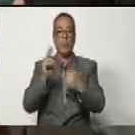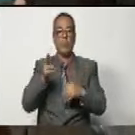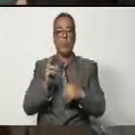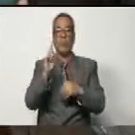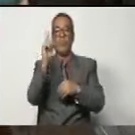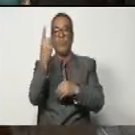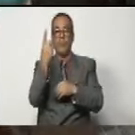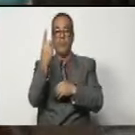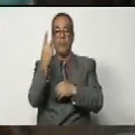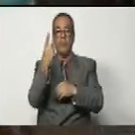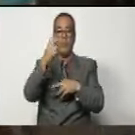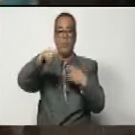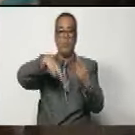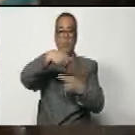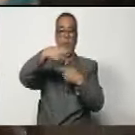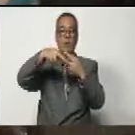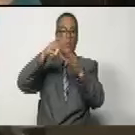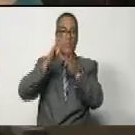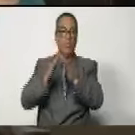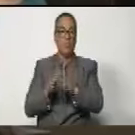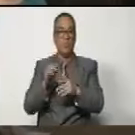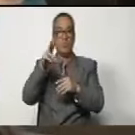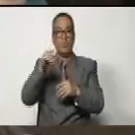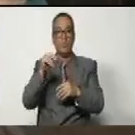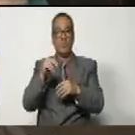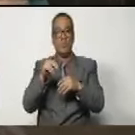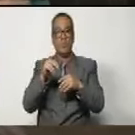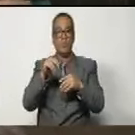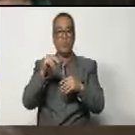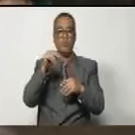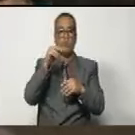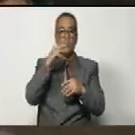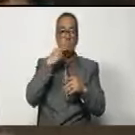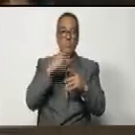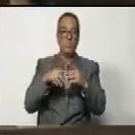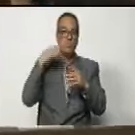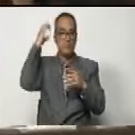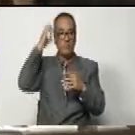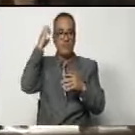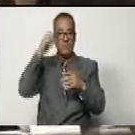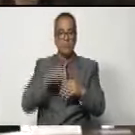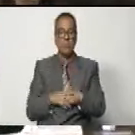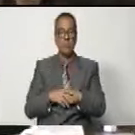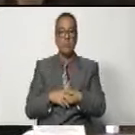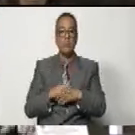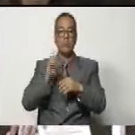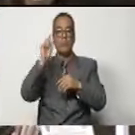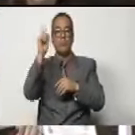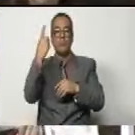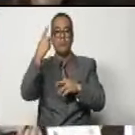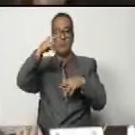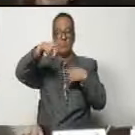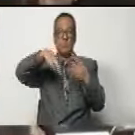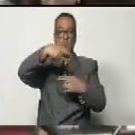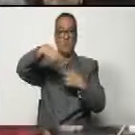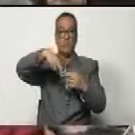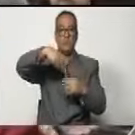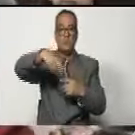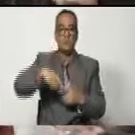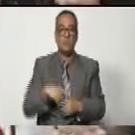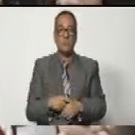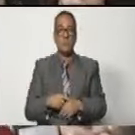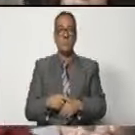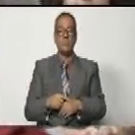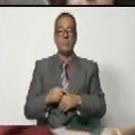la primera revolución no burguesa, no europea, la primera revolución